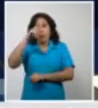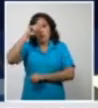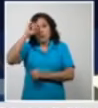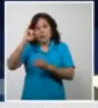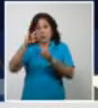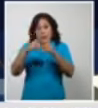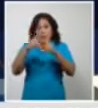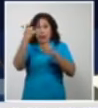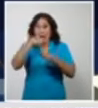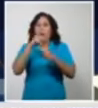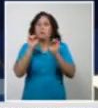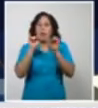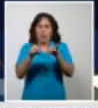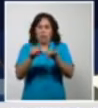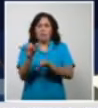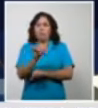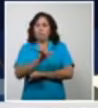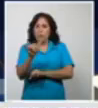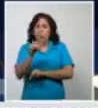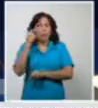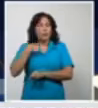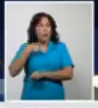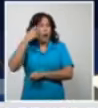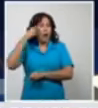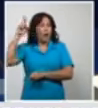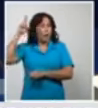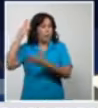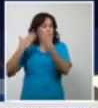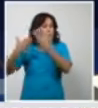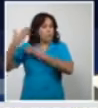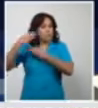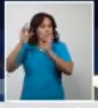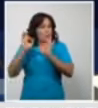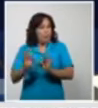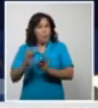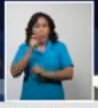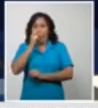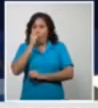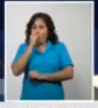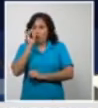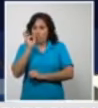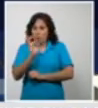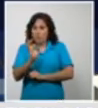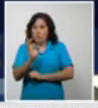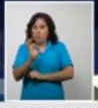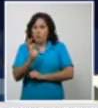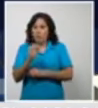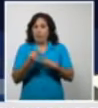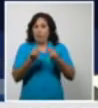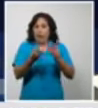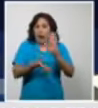presente. Incluso yo recuerdo que a los hombres que se les daba el alta,